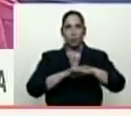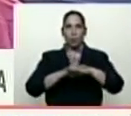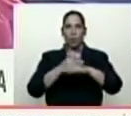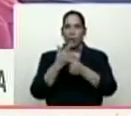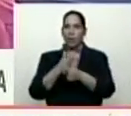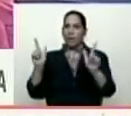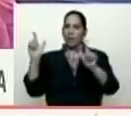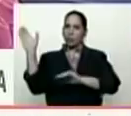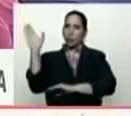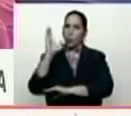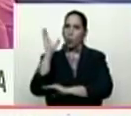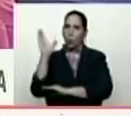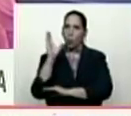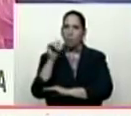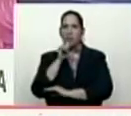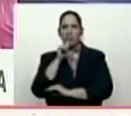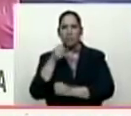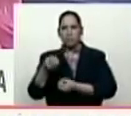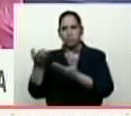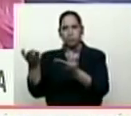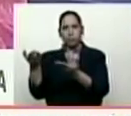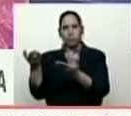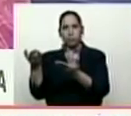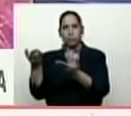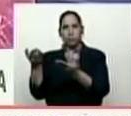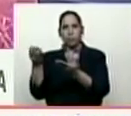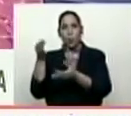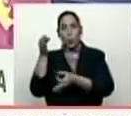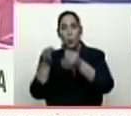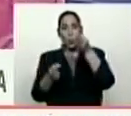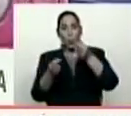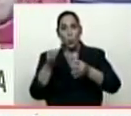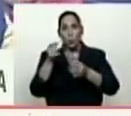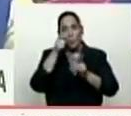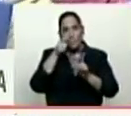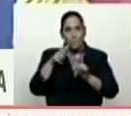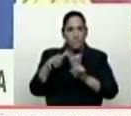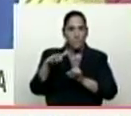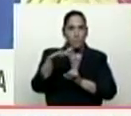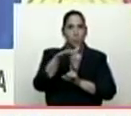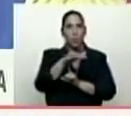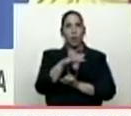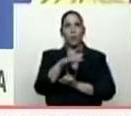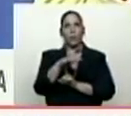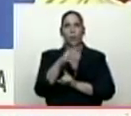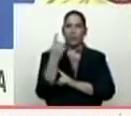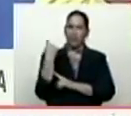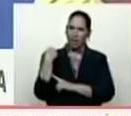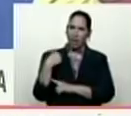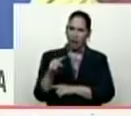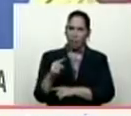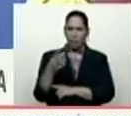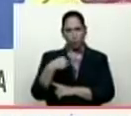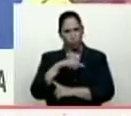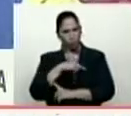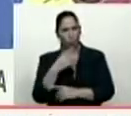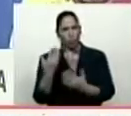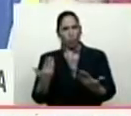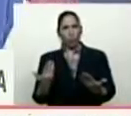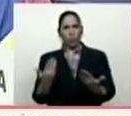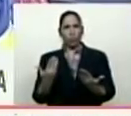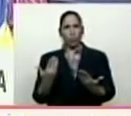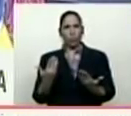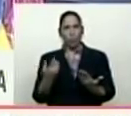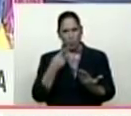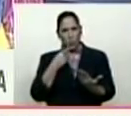Colombia. Y es justo para los pueblos que nosotros tengamos que estar, y lo digo con